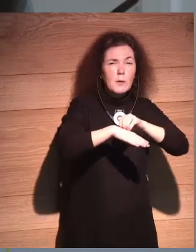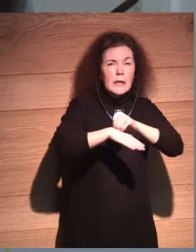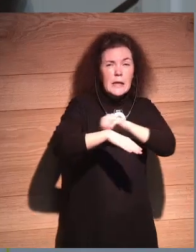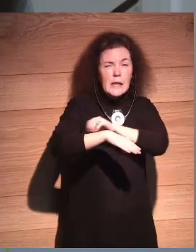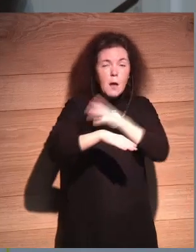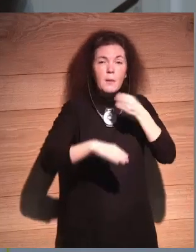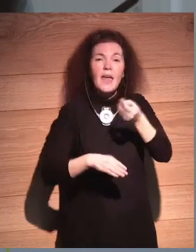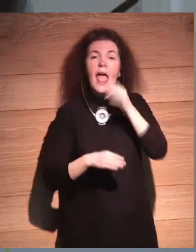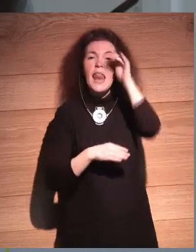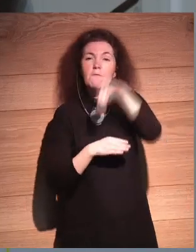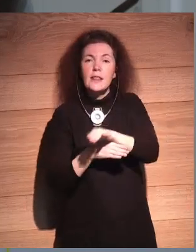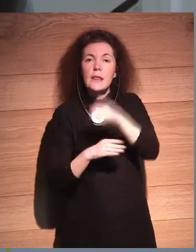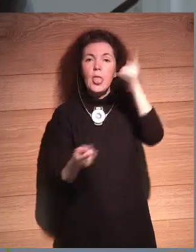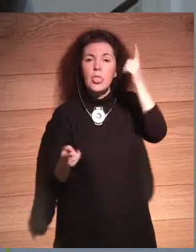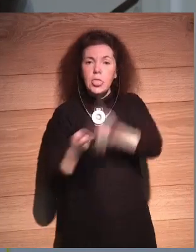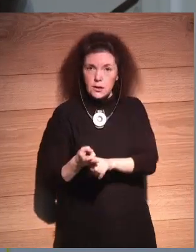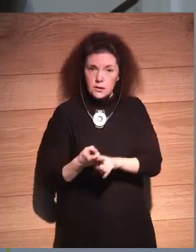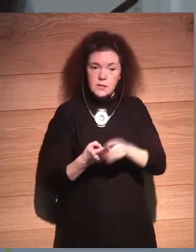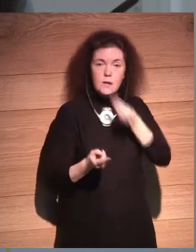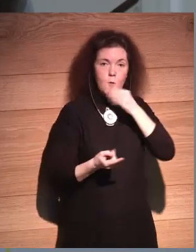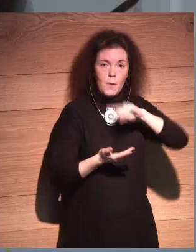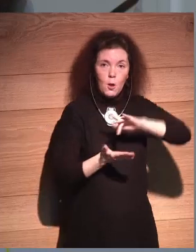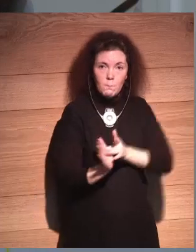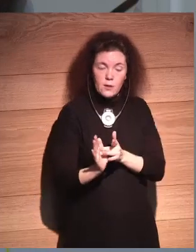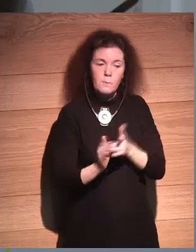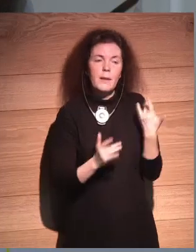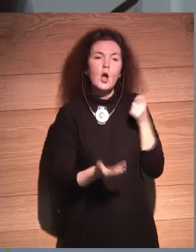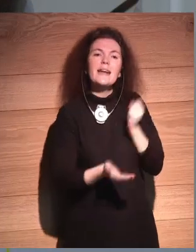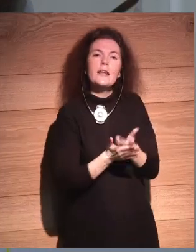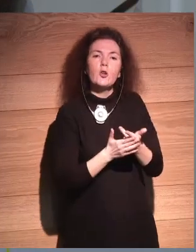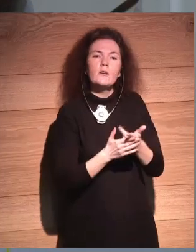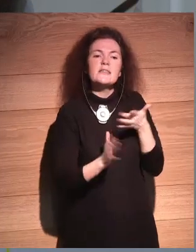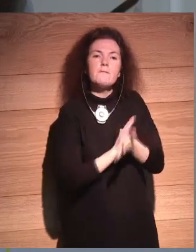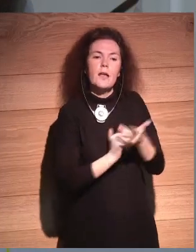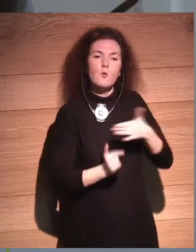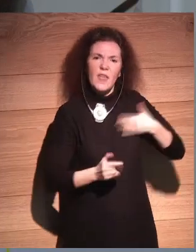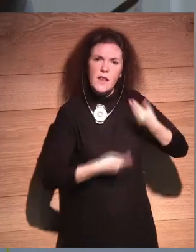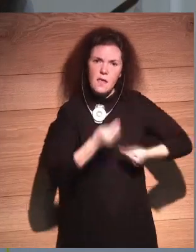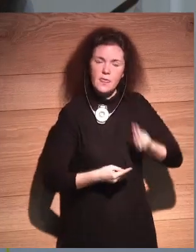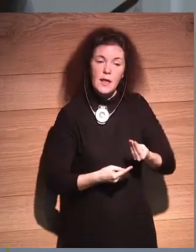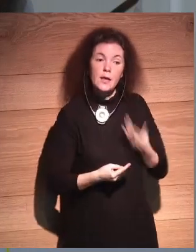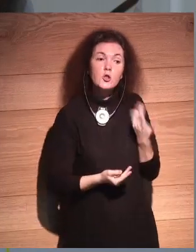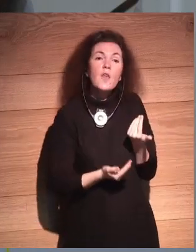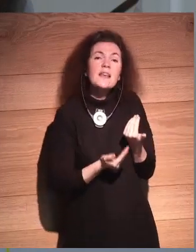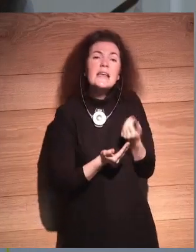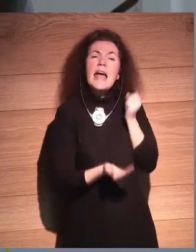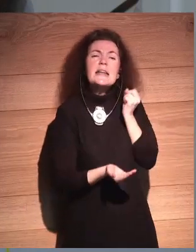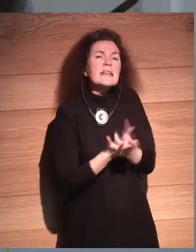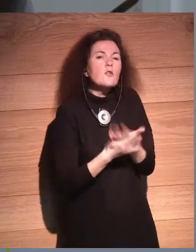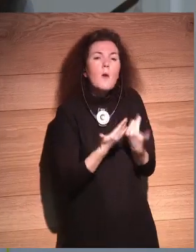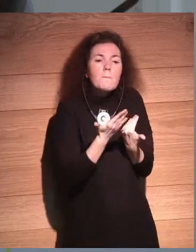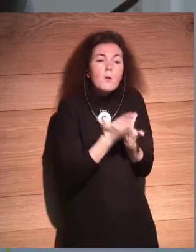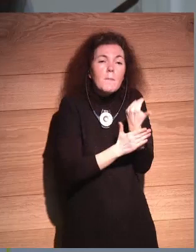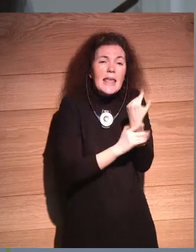El reto consiste en querer hacerlo. Y el mayor reto en este caso es levantarse por las mañanas